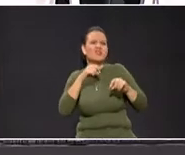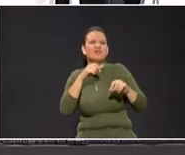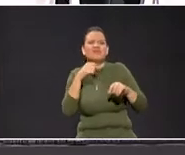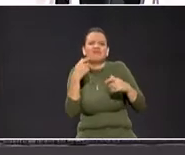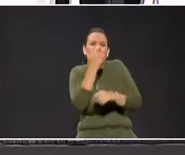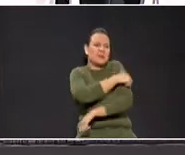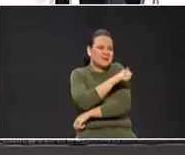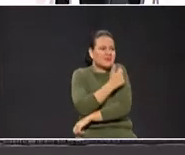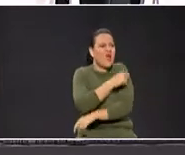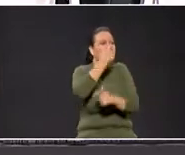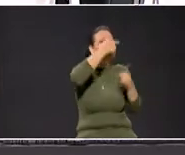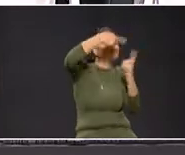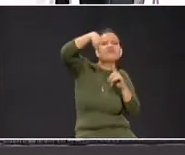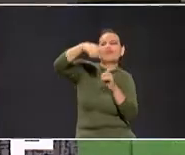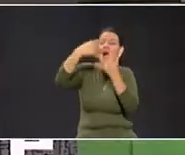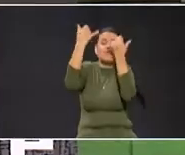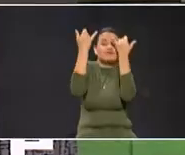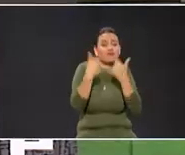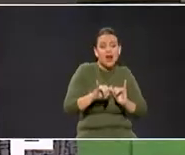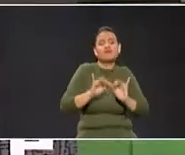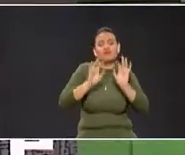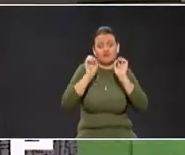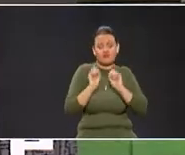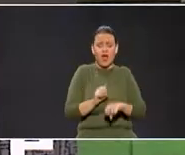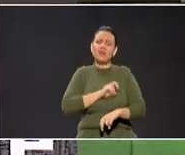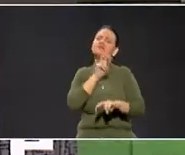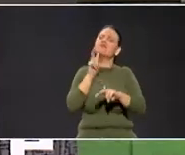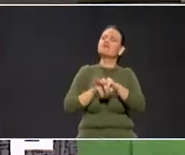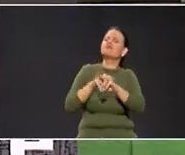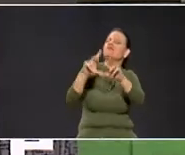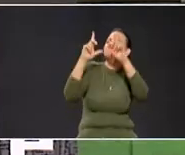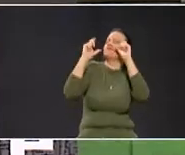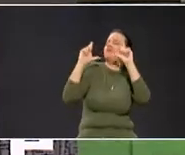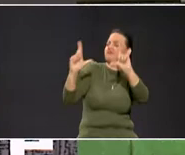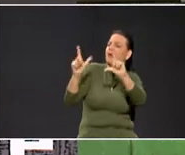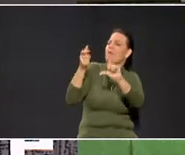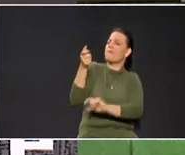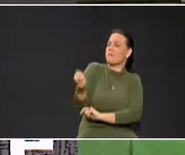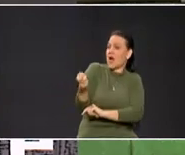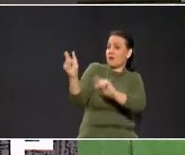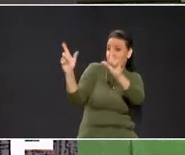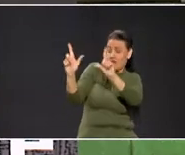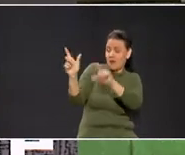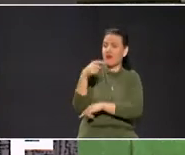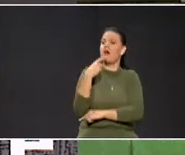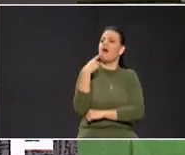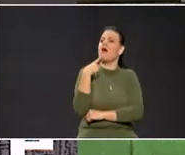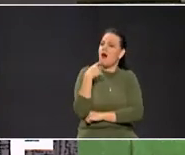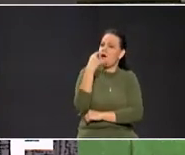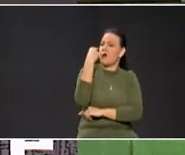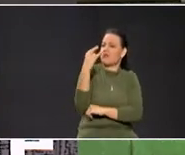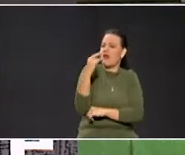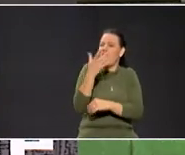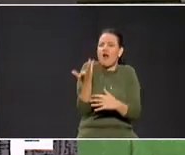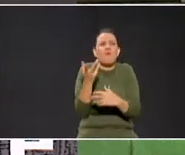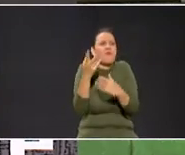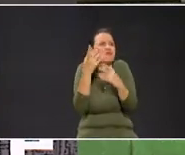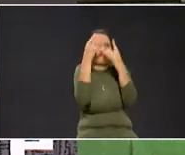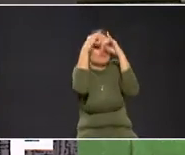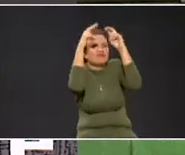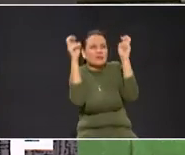la casa que y dado completamente de varios temas neurálgicos como decía fernando para la ciudad de medellín y